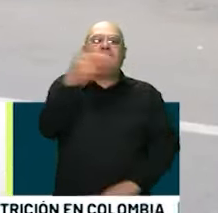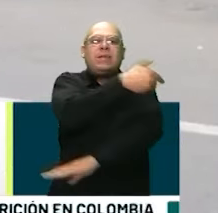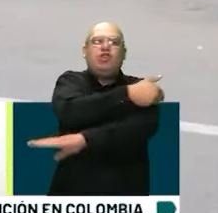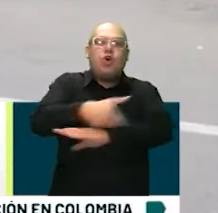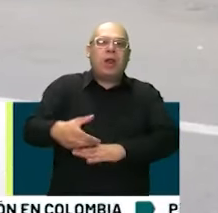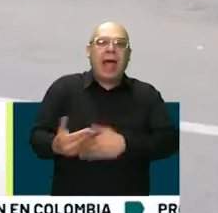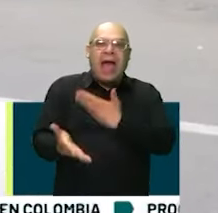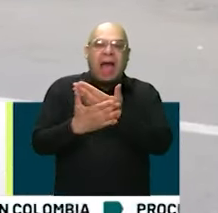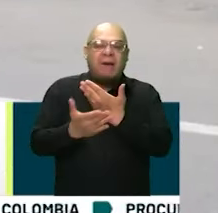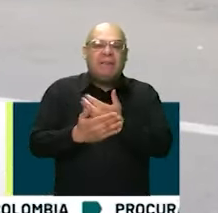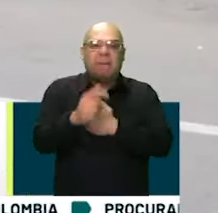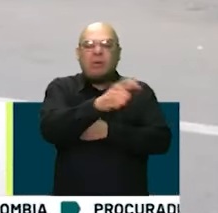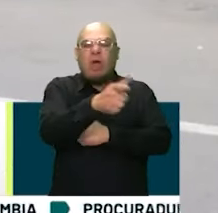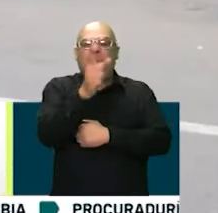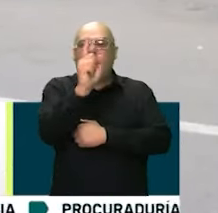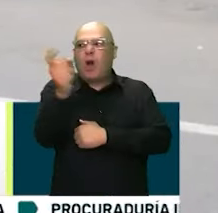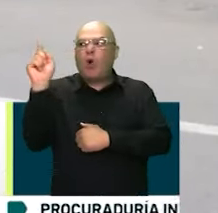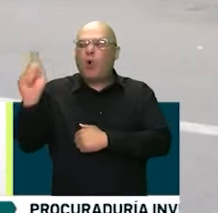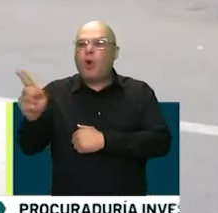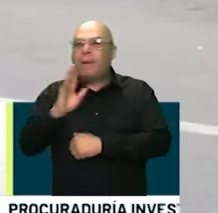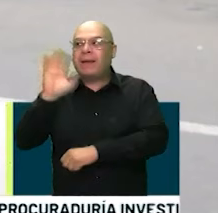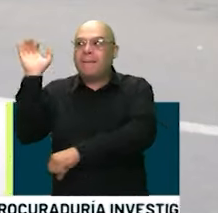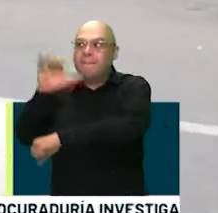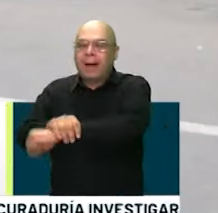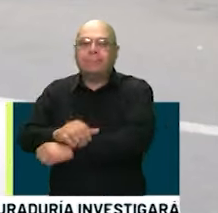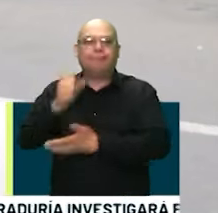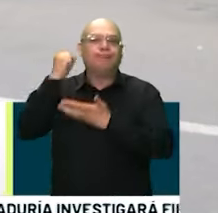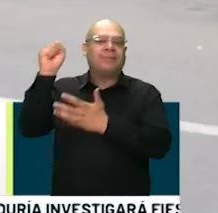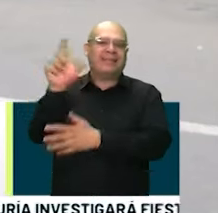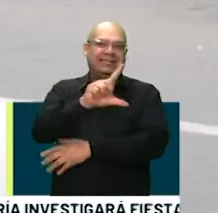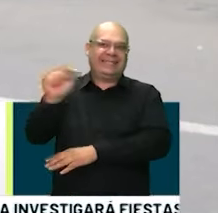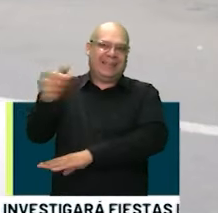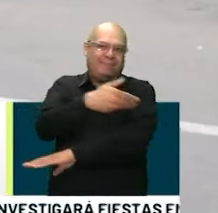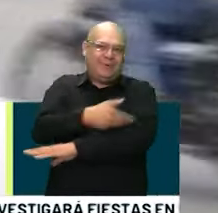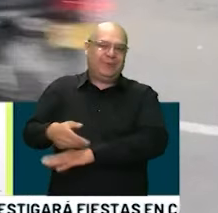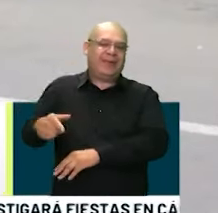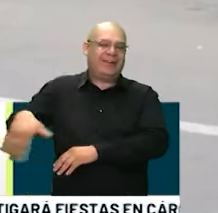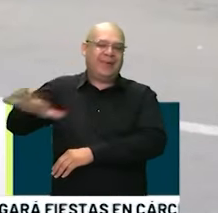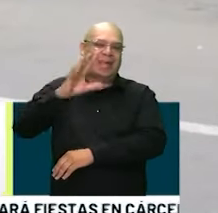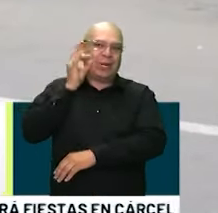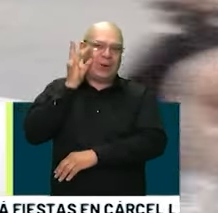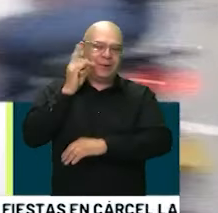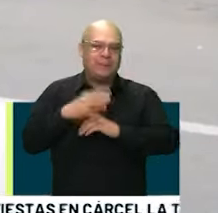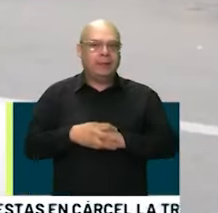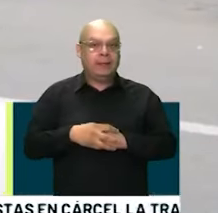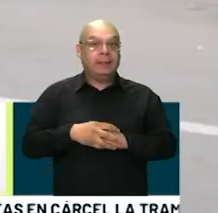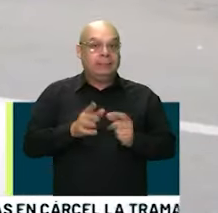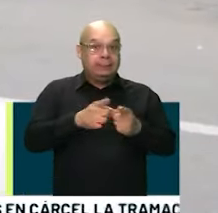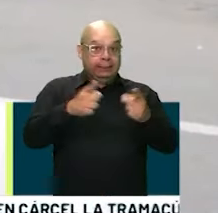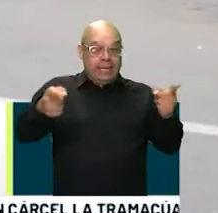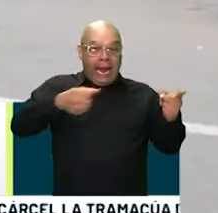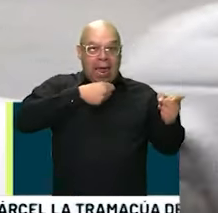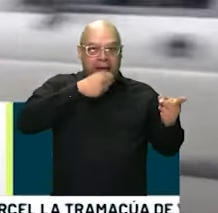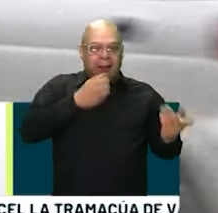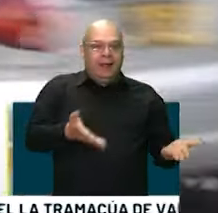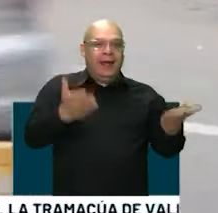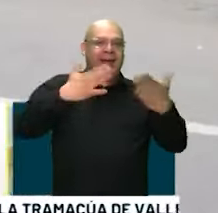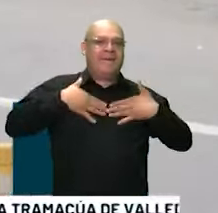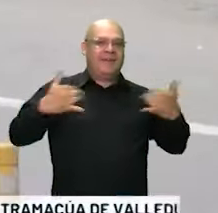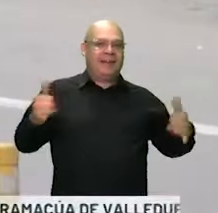con los responsables de esta masacre en el municipio de Río Negro. Con ustedes con más información, una feliz tarde.